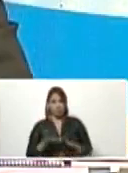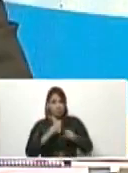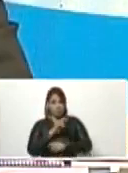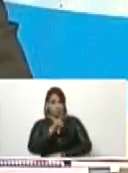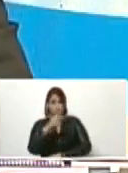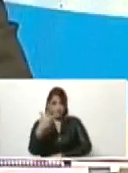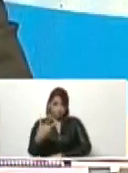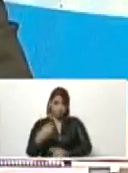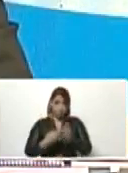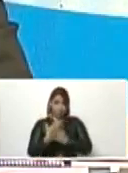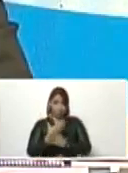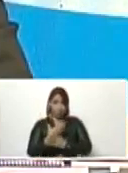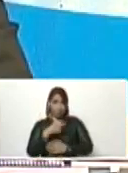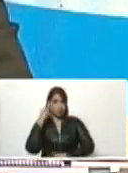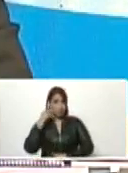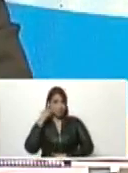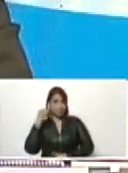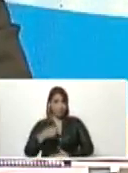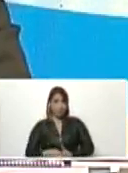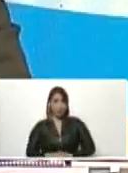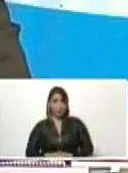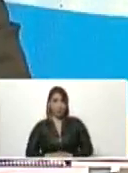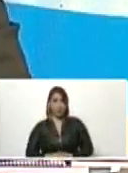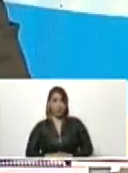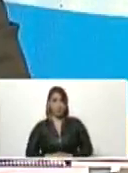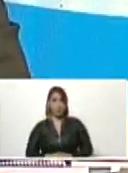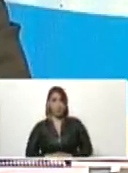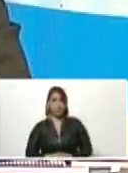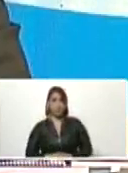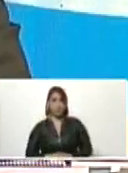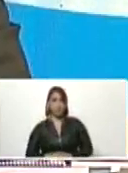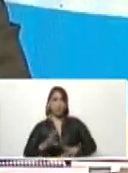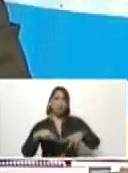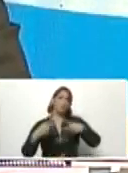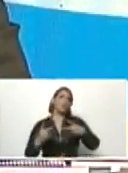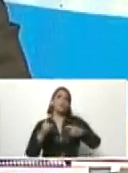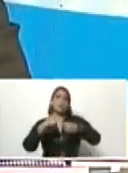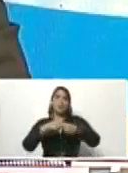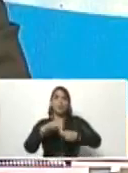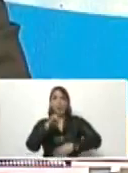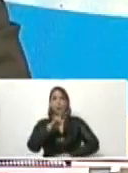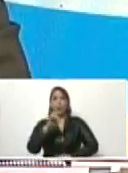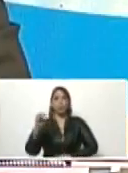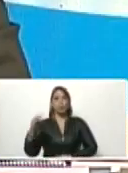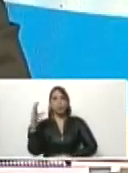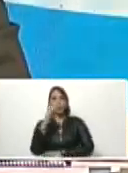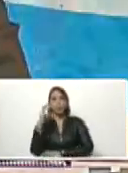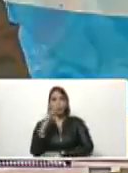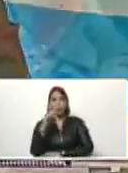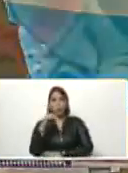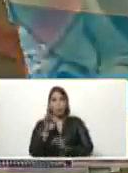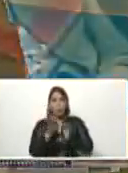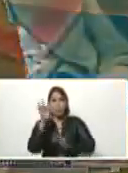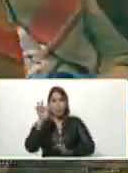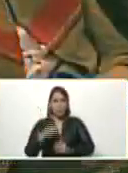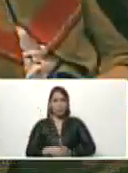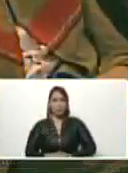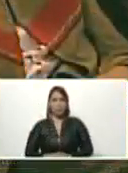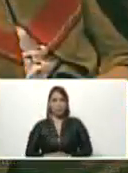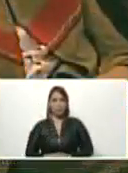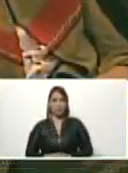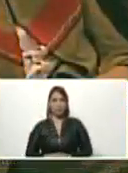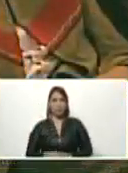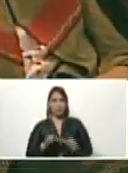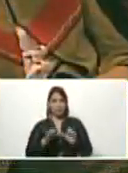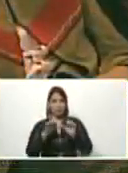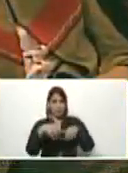23 de mayo, Sucre dispone el ascenso del volcán Pichincha. La vanguardia la integran 200 colombianos del Alto Magdalena. Sigue